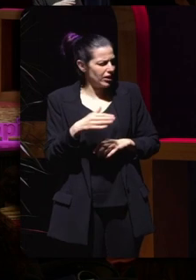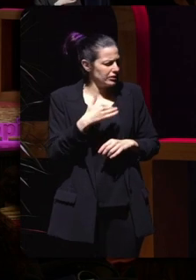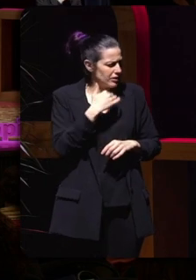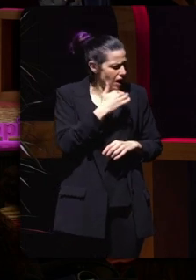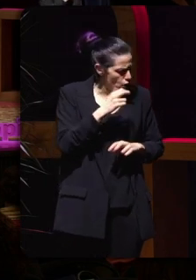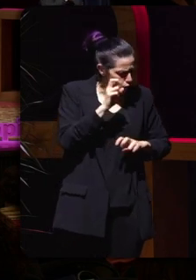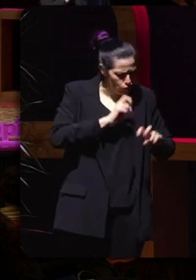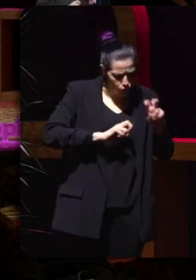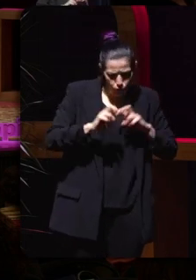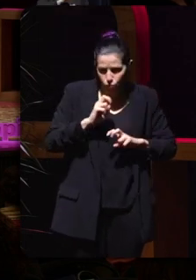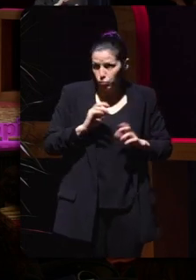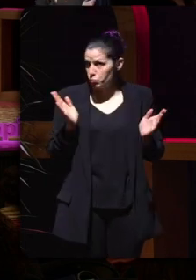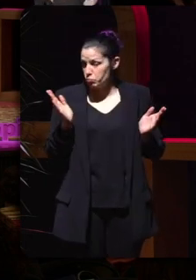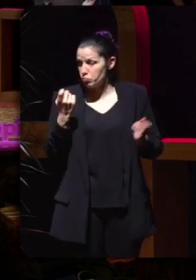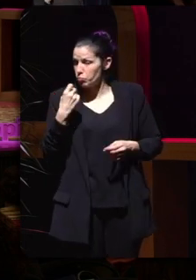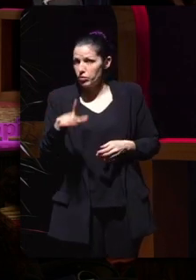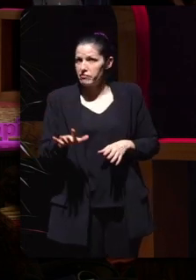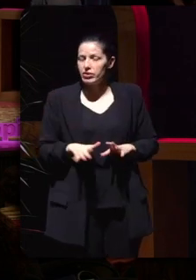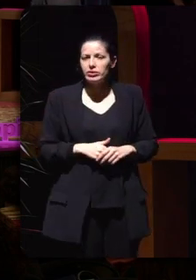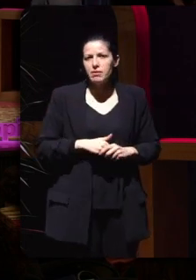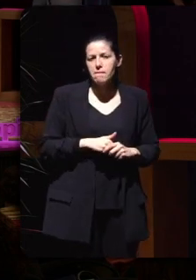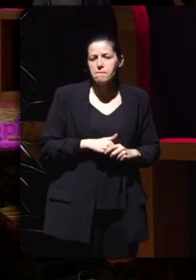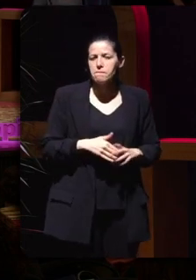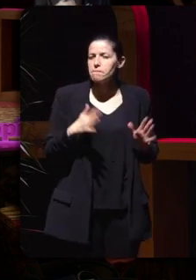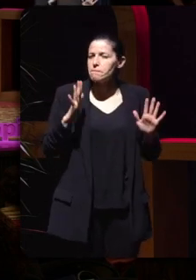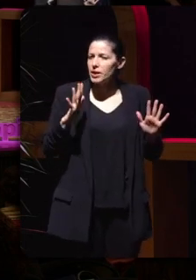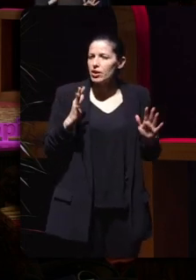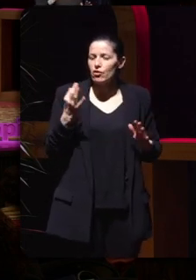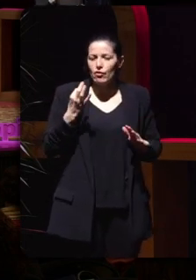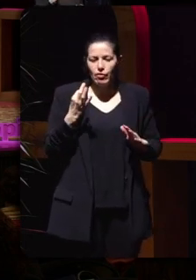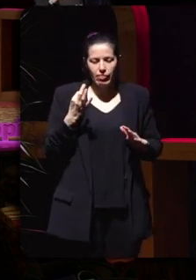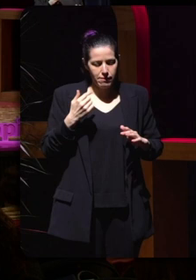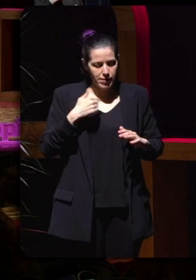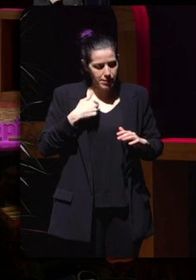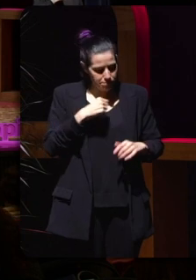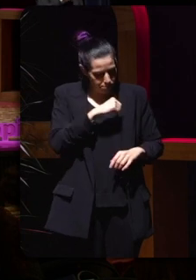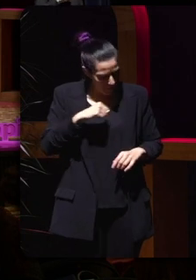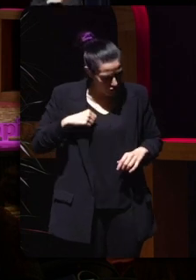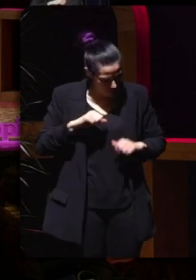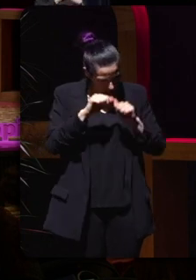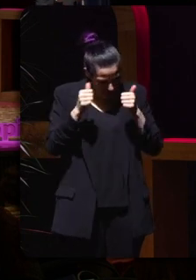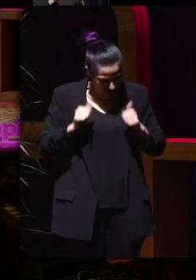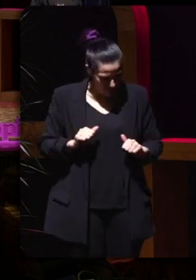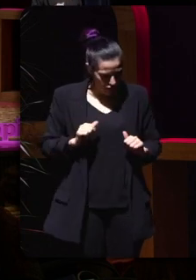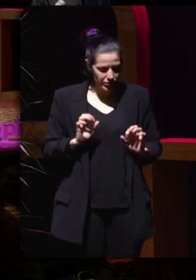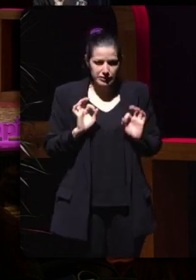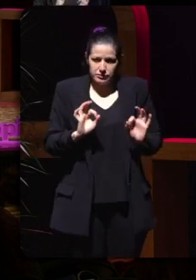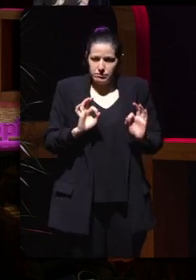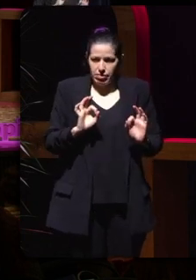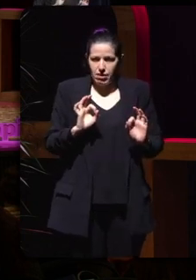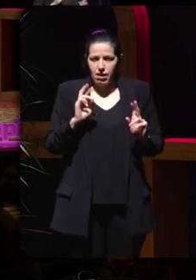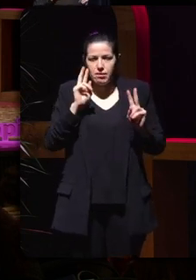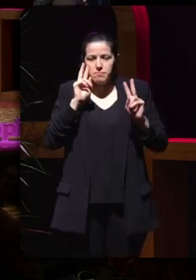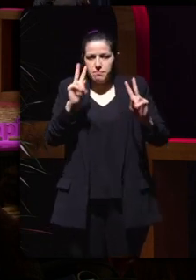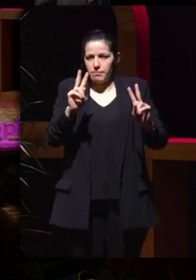pero si tienes que tener una manera de ver la tele tu manera de ver la tele no puede ser